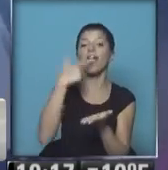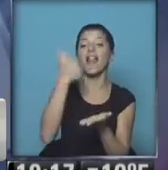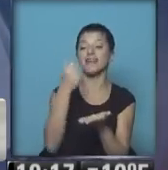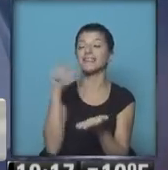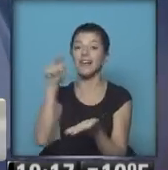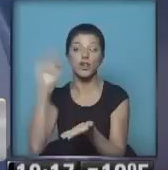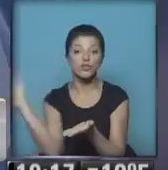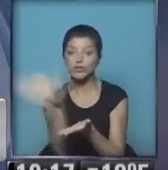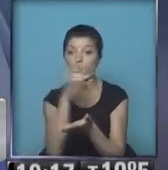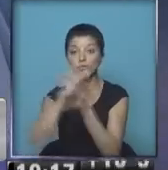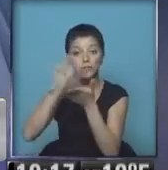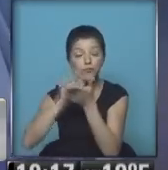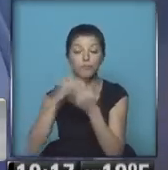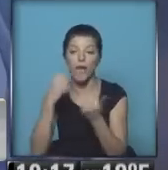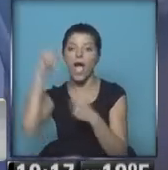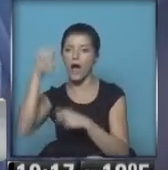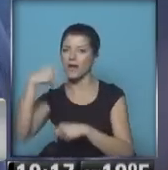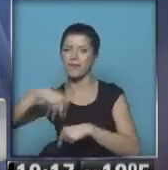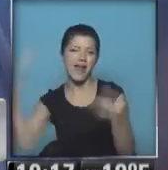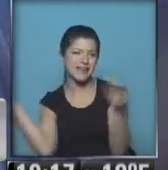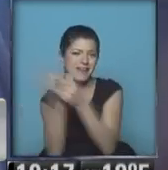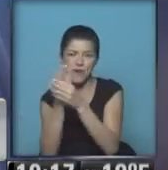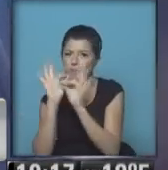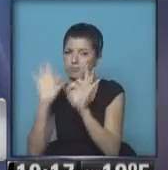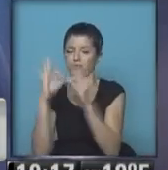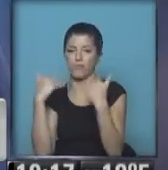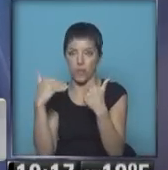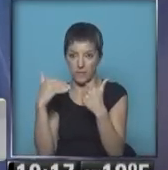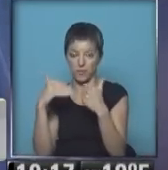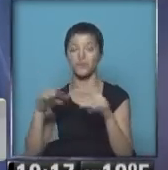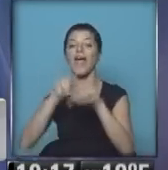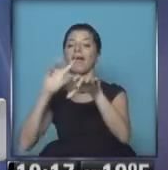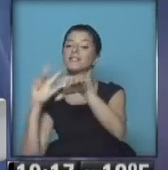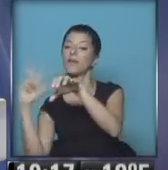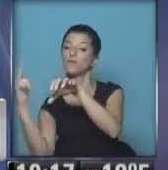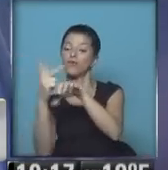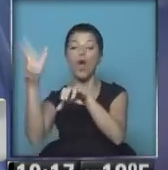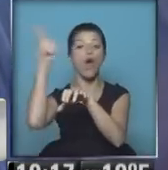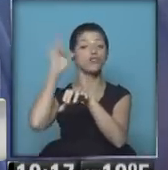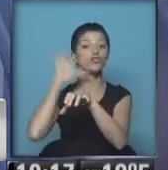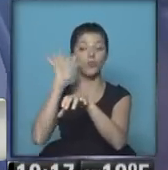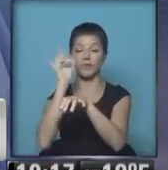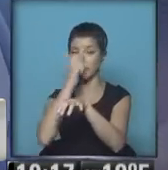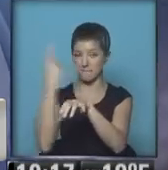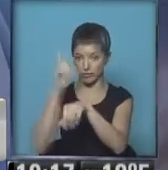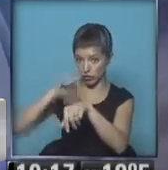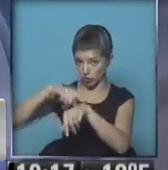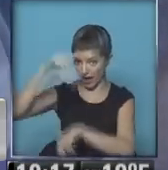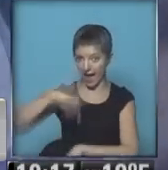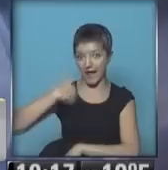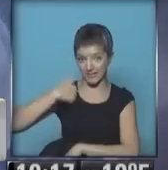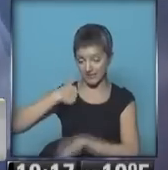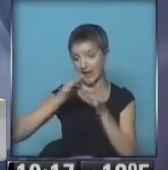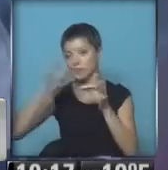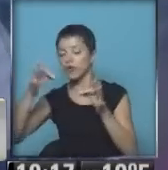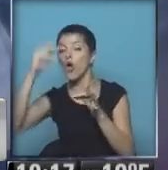escribir una tarjetita y ahora se van a poder escribir volúmenes enteros, ¿no? Esta nave que pasa a las 8:50 hora argentina al lado, a 12.000 kilómetros,